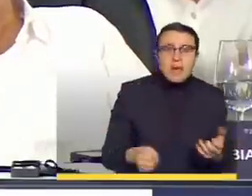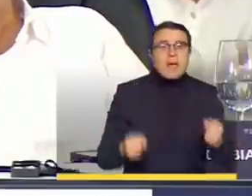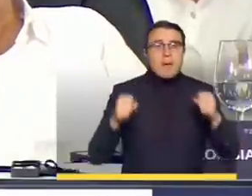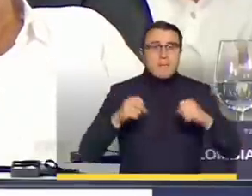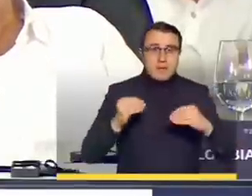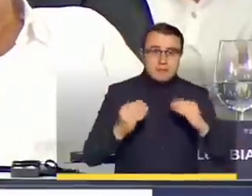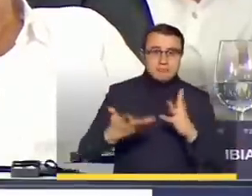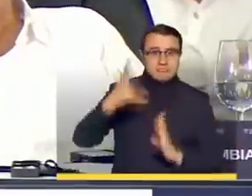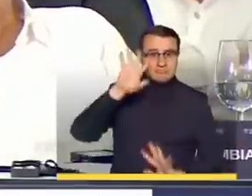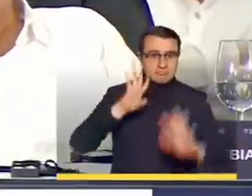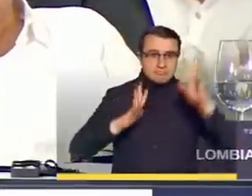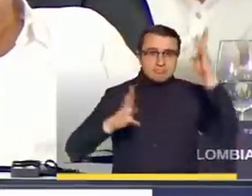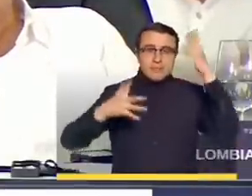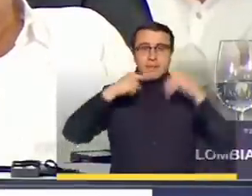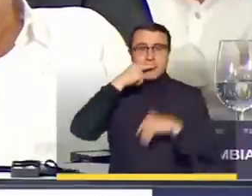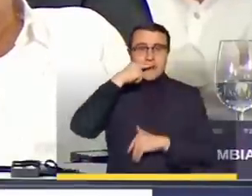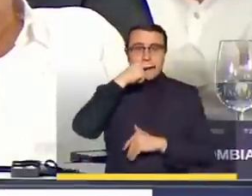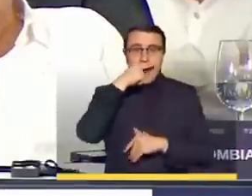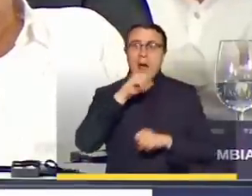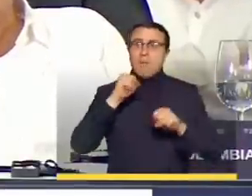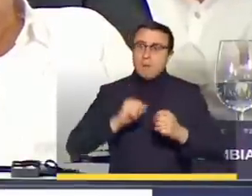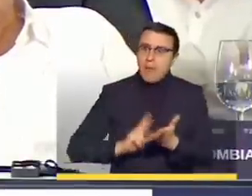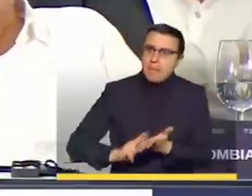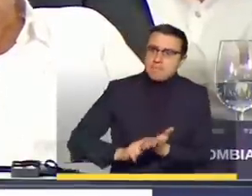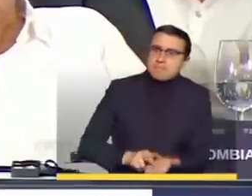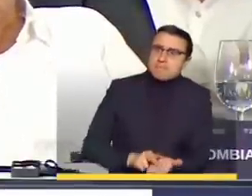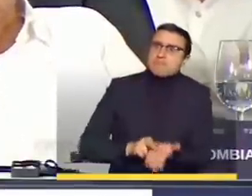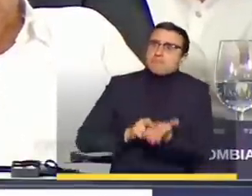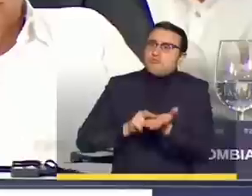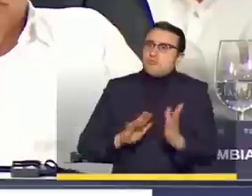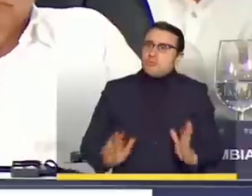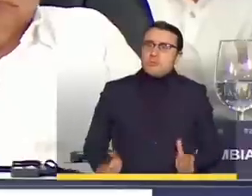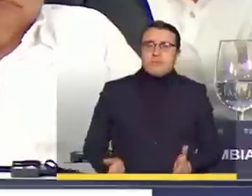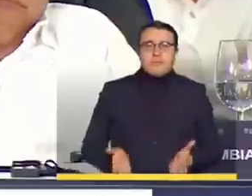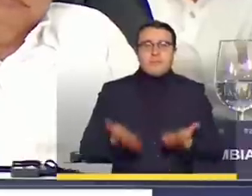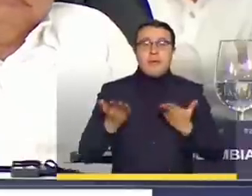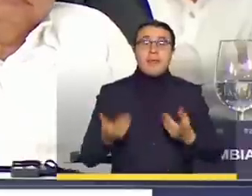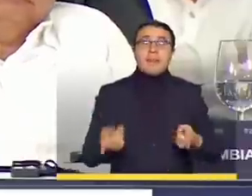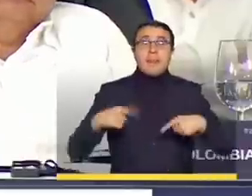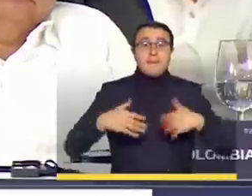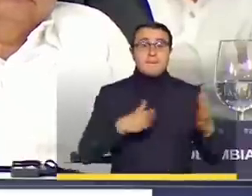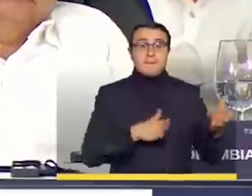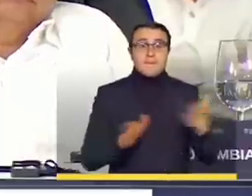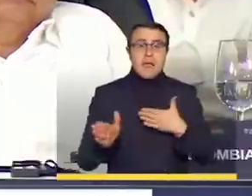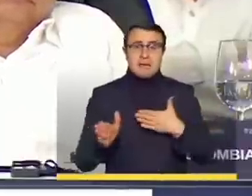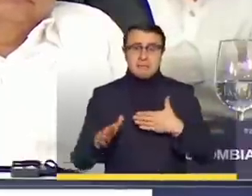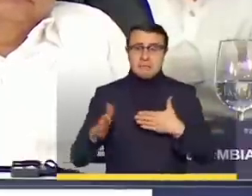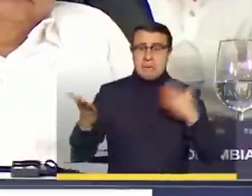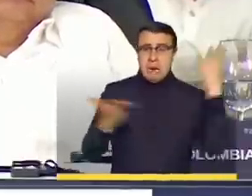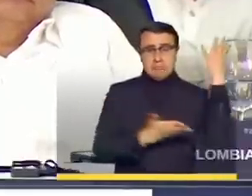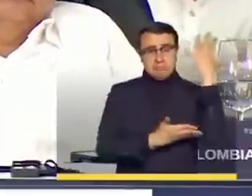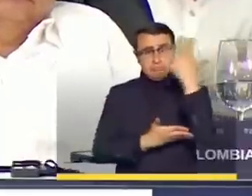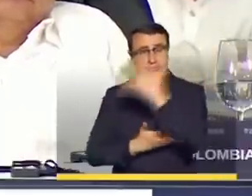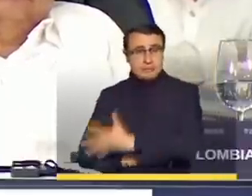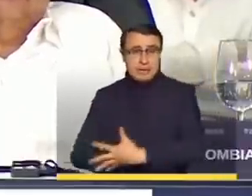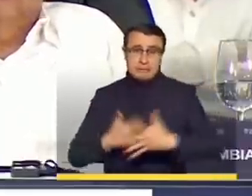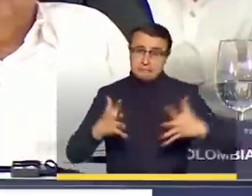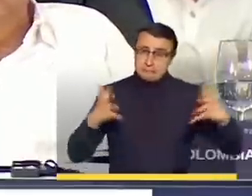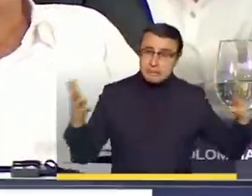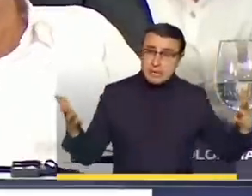la selva tropical y como un plan de reforestación.